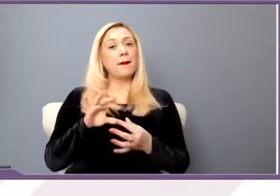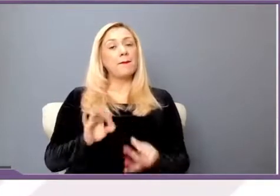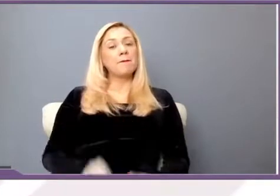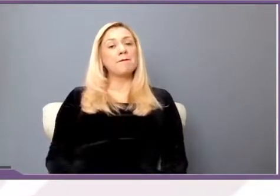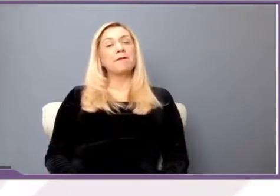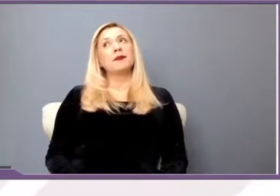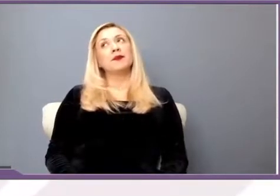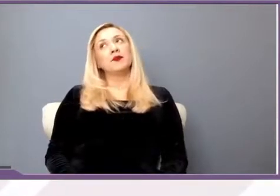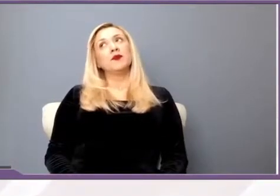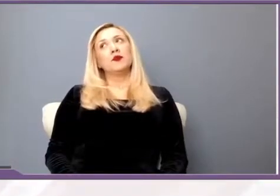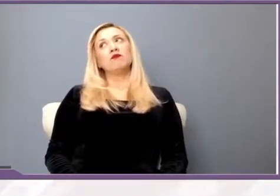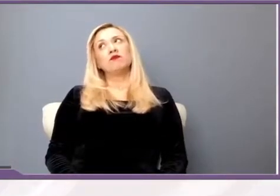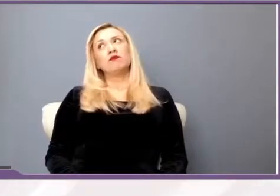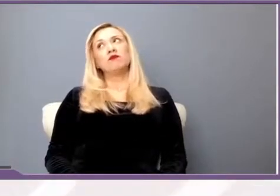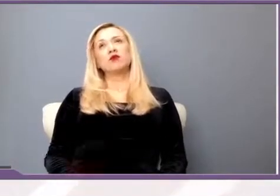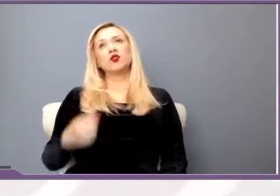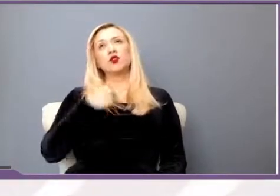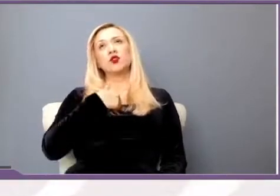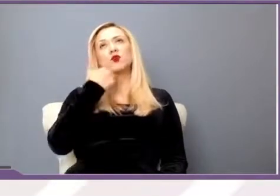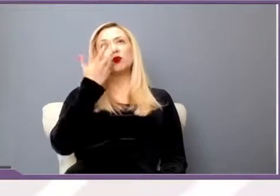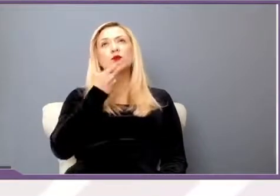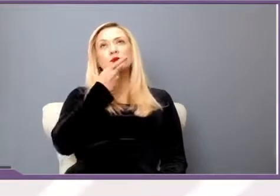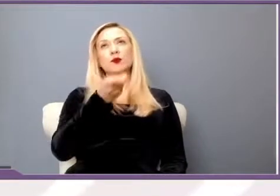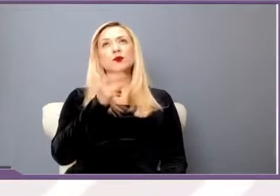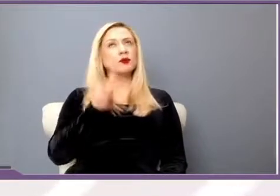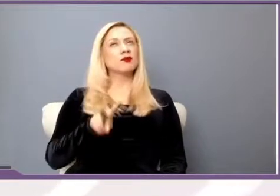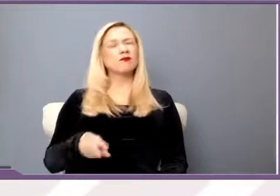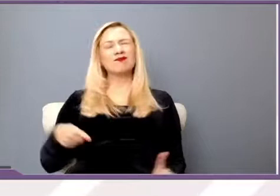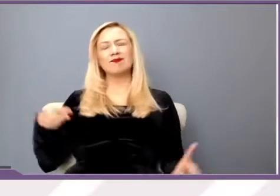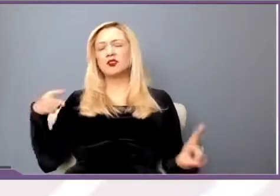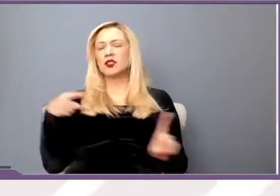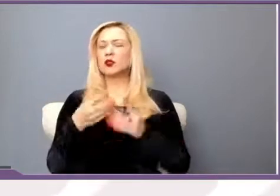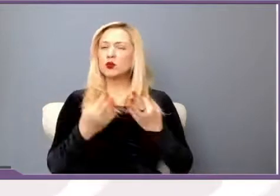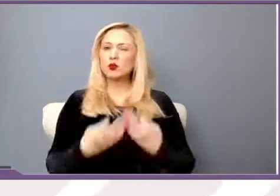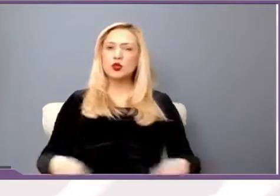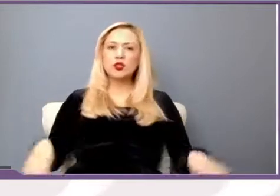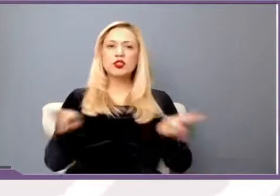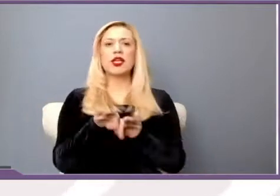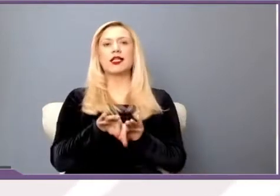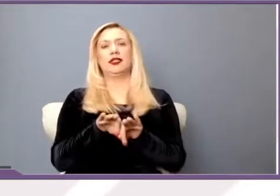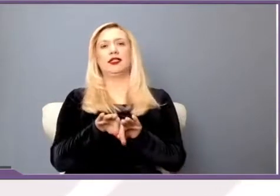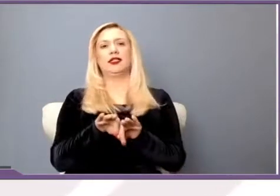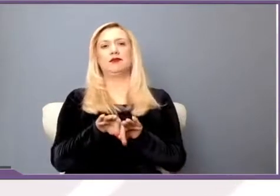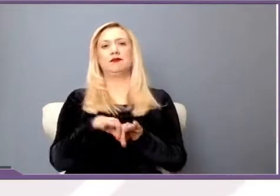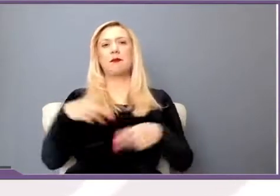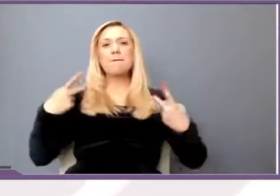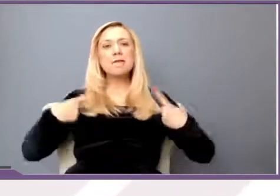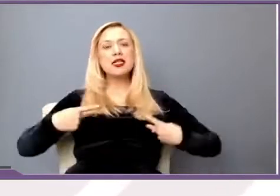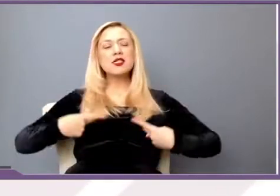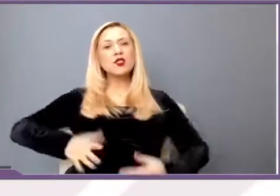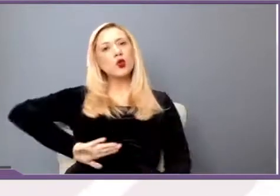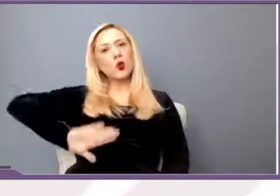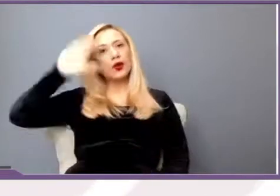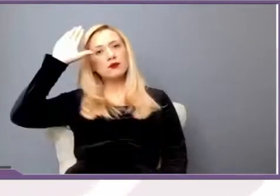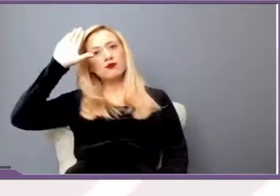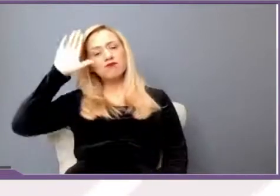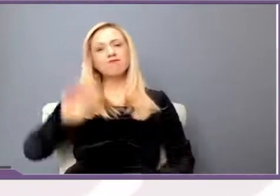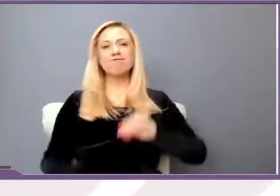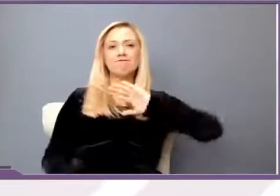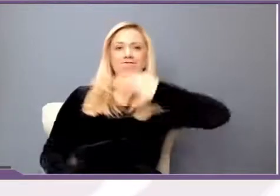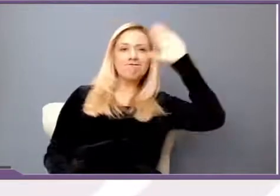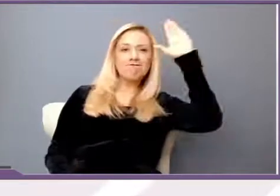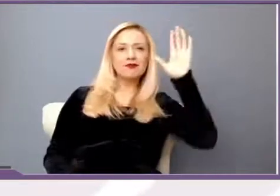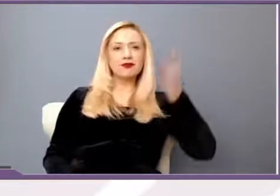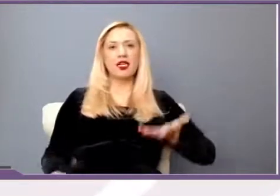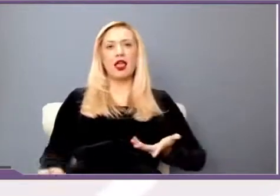Sí, yo volvería a decir o a enfatizar la importancia de las voces, ¿no? Esto que dices tiene que ver con eso, con de quién